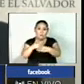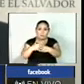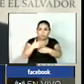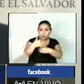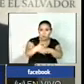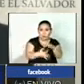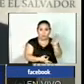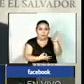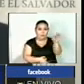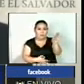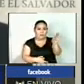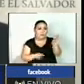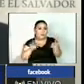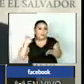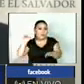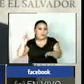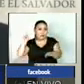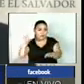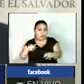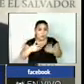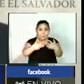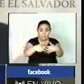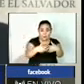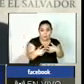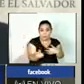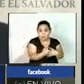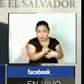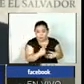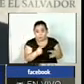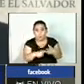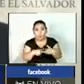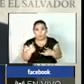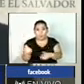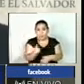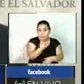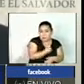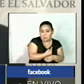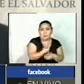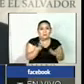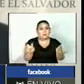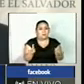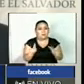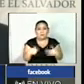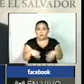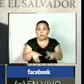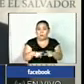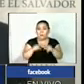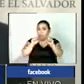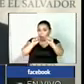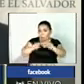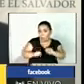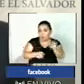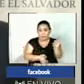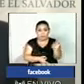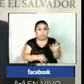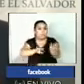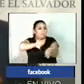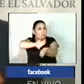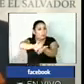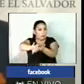contribución especial a los grandes contribuyentes a la contribución ciudadana a los grandes contribuyentes para que puedan pagar